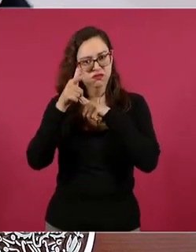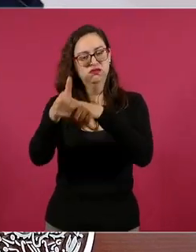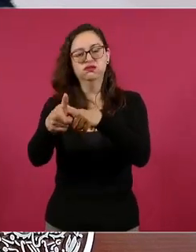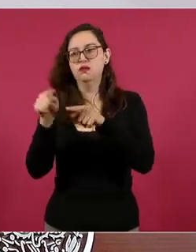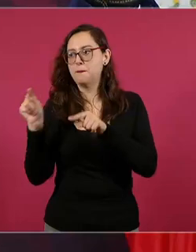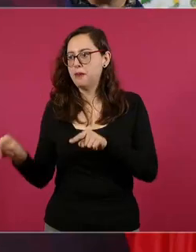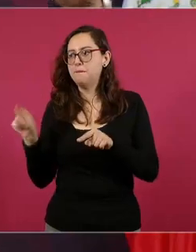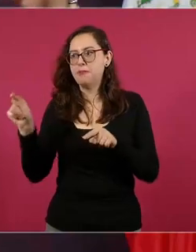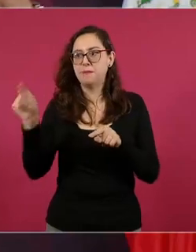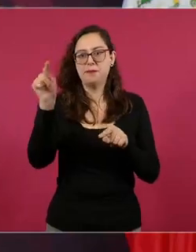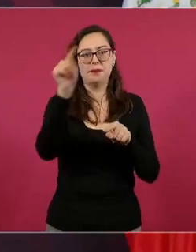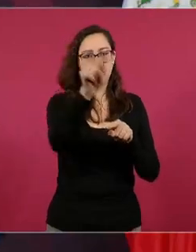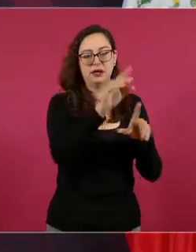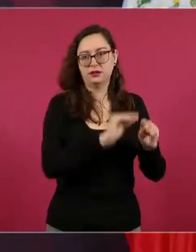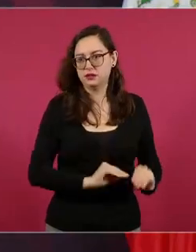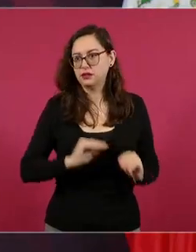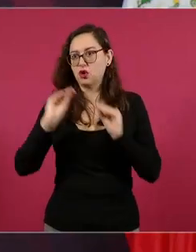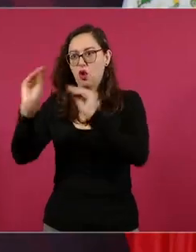inmediatamente.